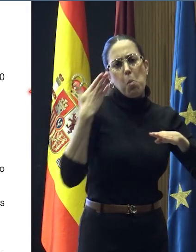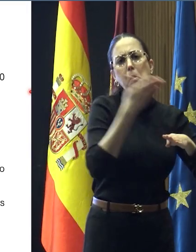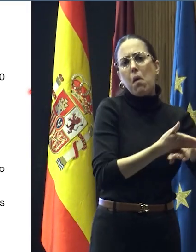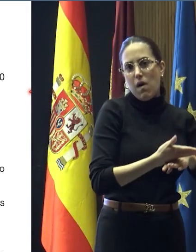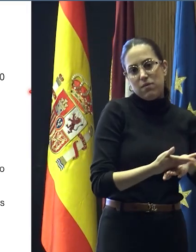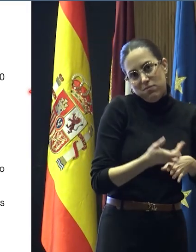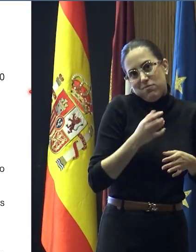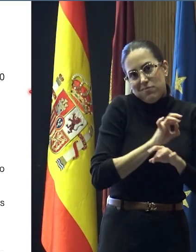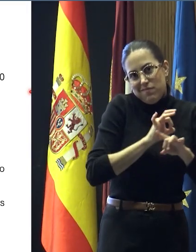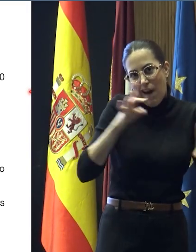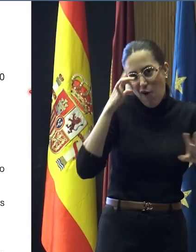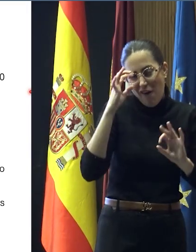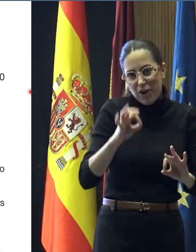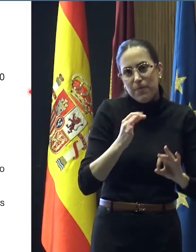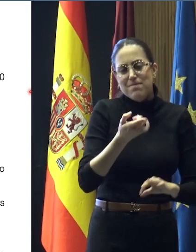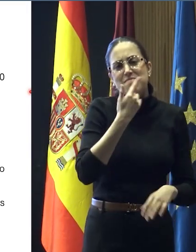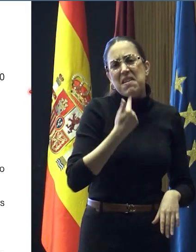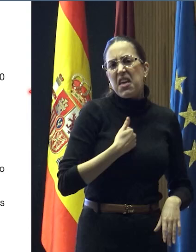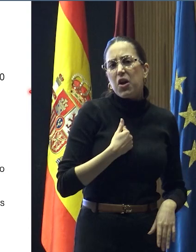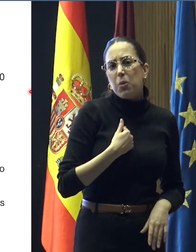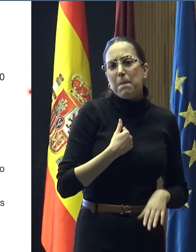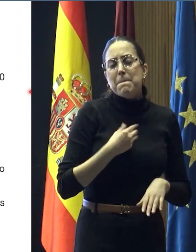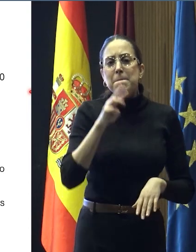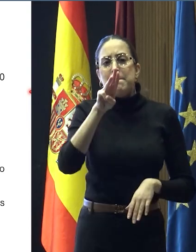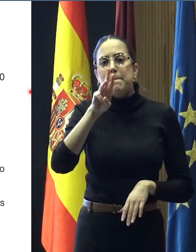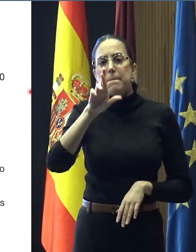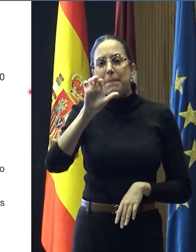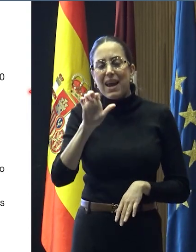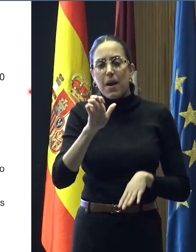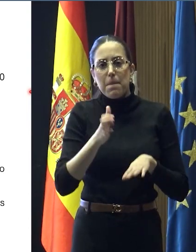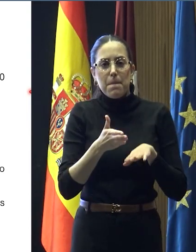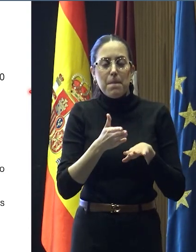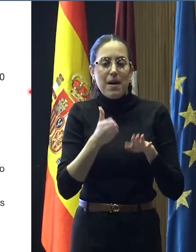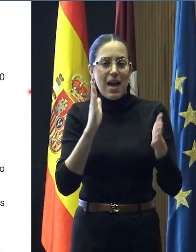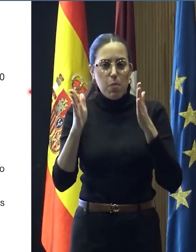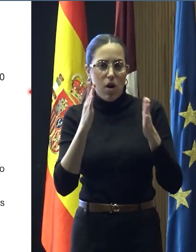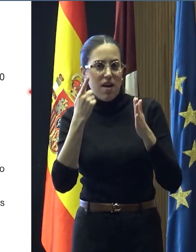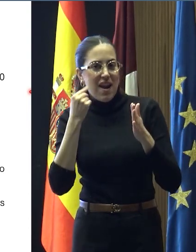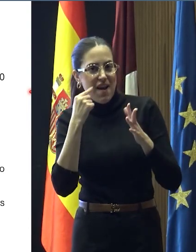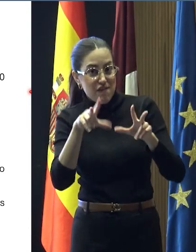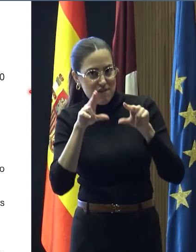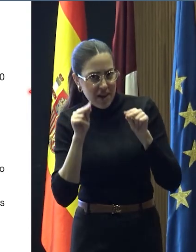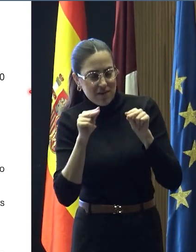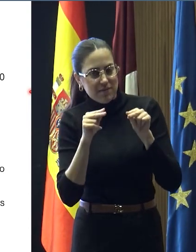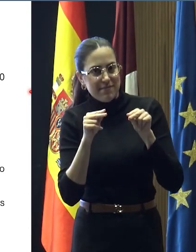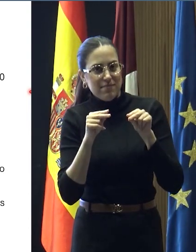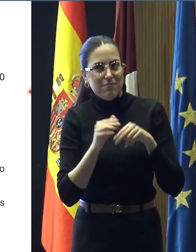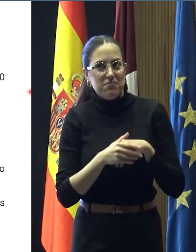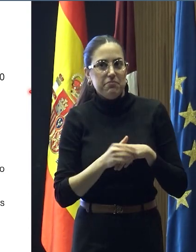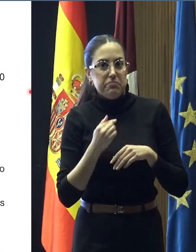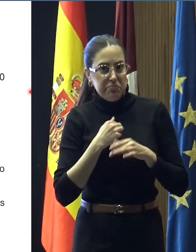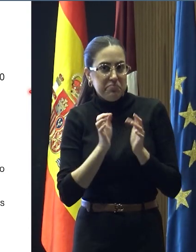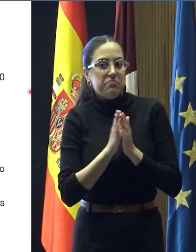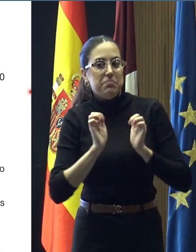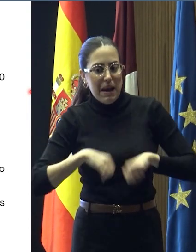supuesto, y me dijeron que era premenopausia. Digo, pues vale, premenopausia, pero